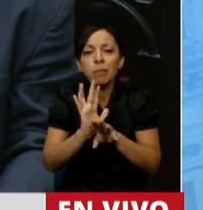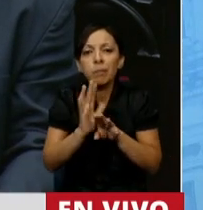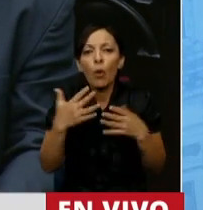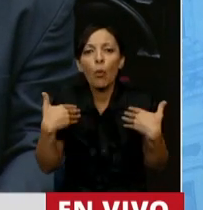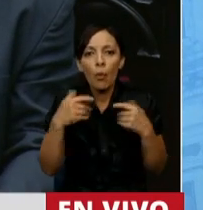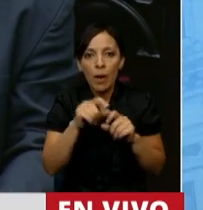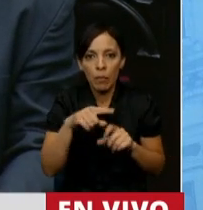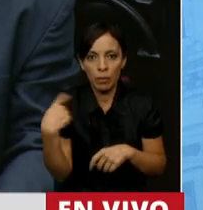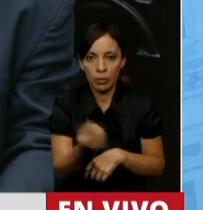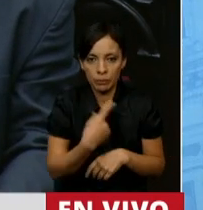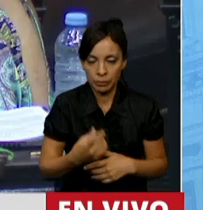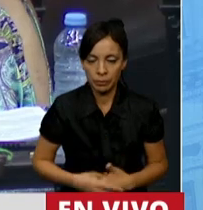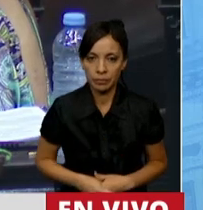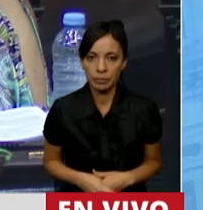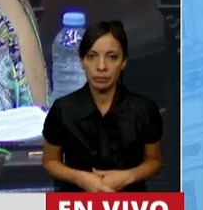tenemos.